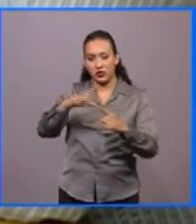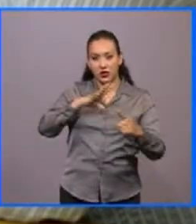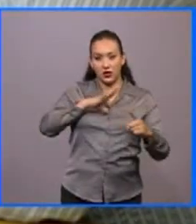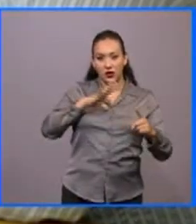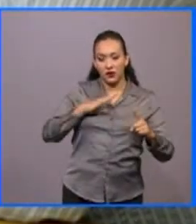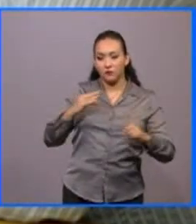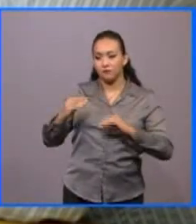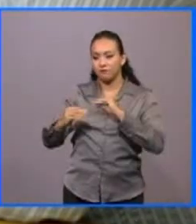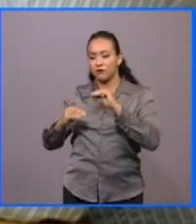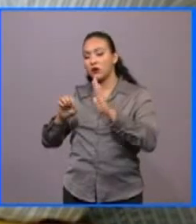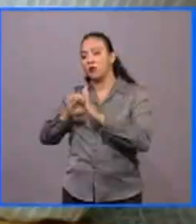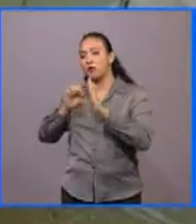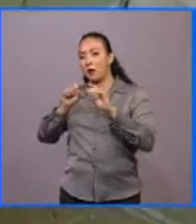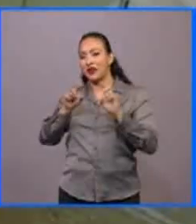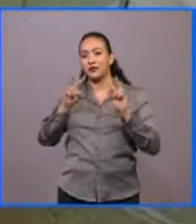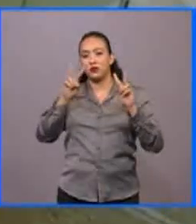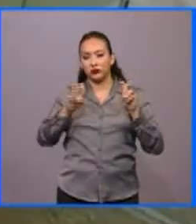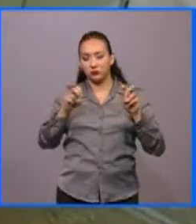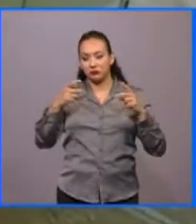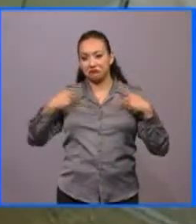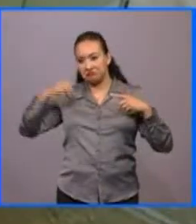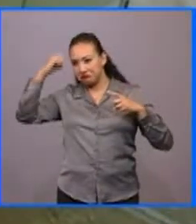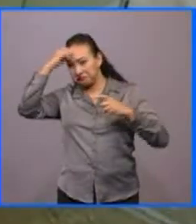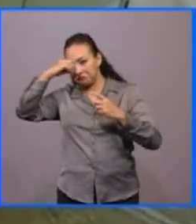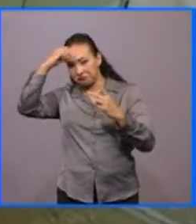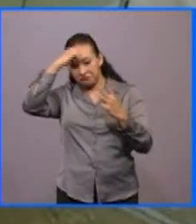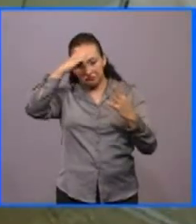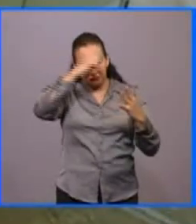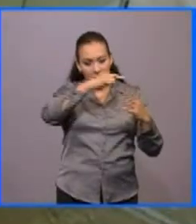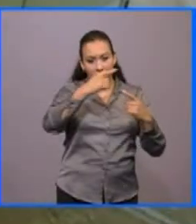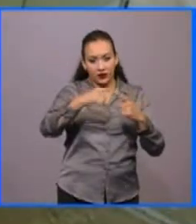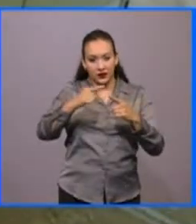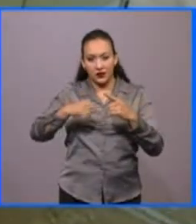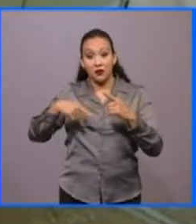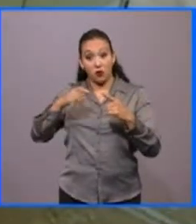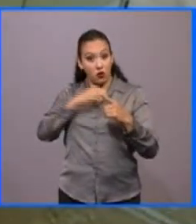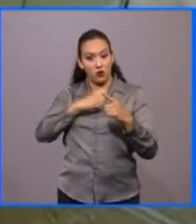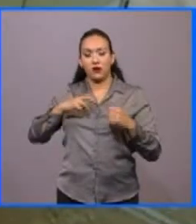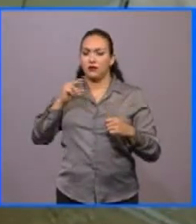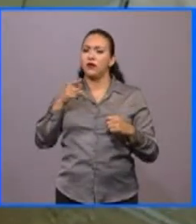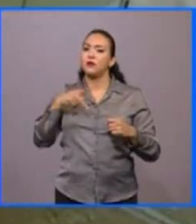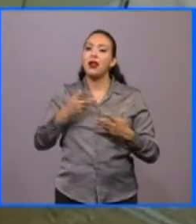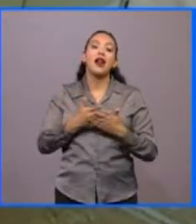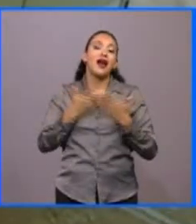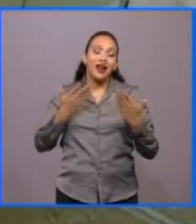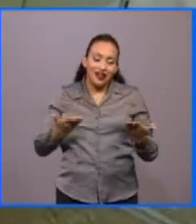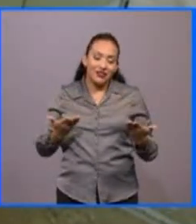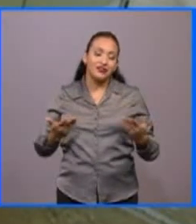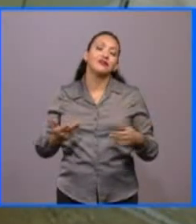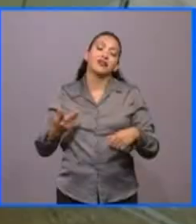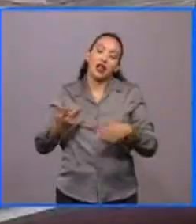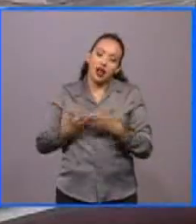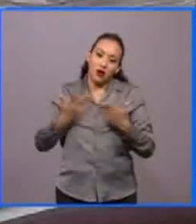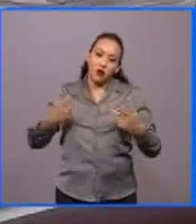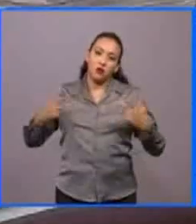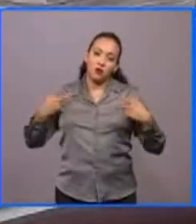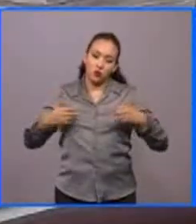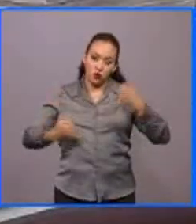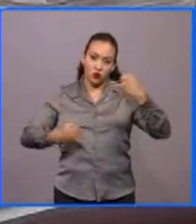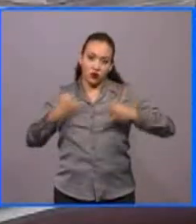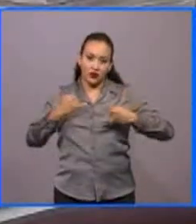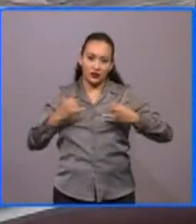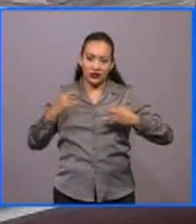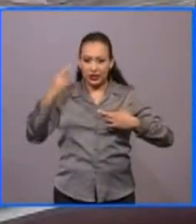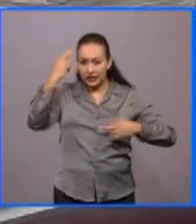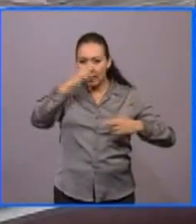sí respecto a un mismo tema y que ninguno sea obligatorio, conlleva que las personas juzgadoras sustenten sus decisiones en la que